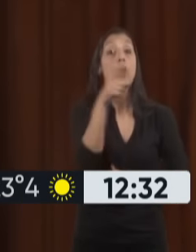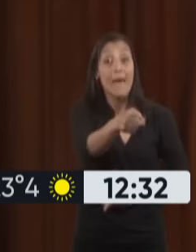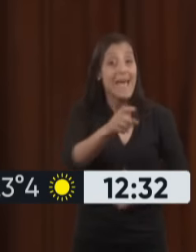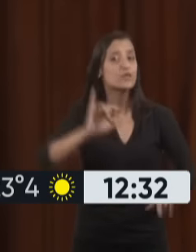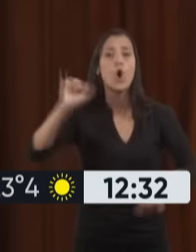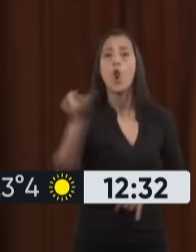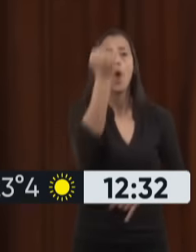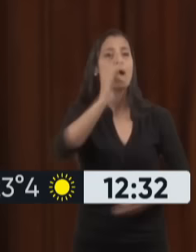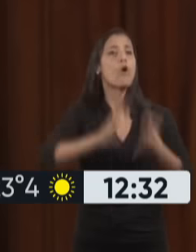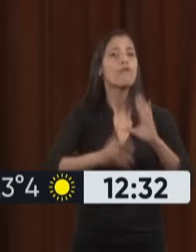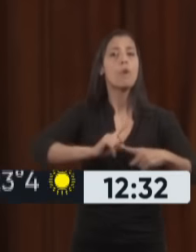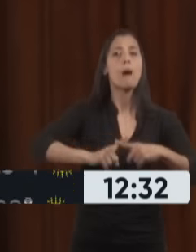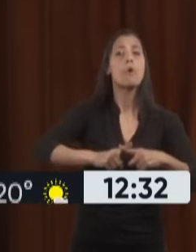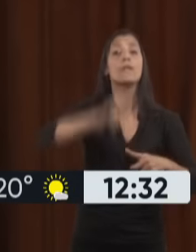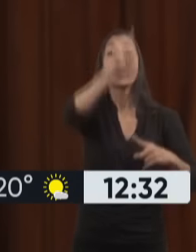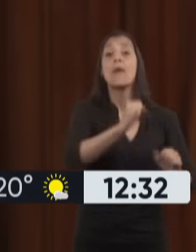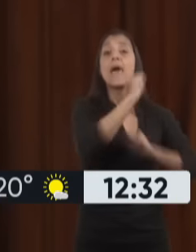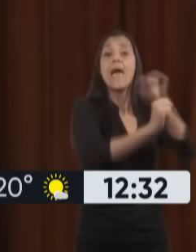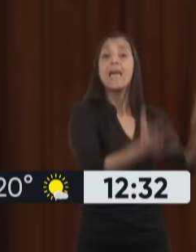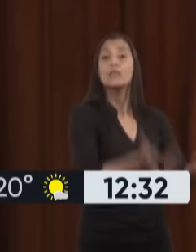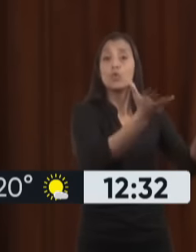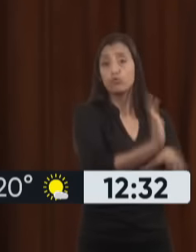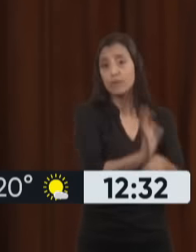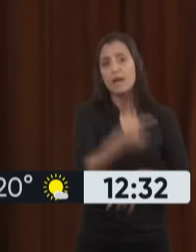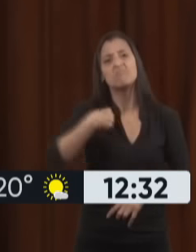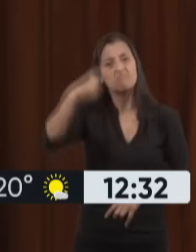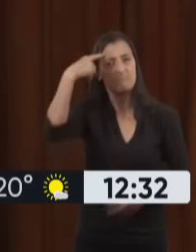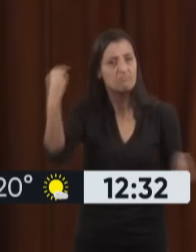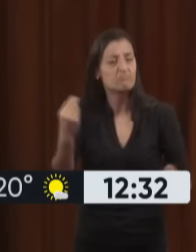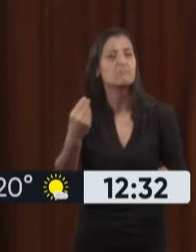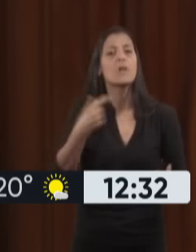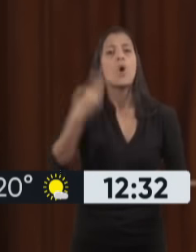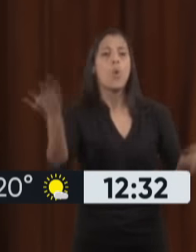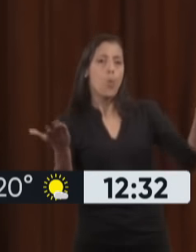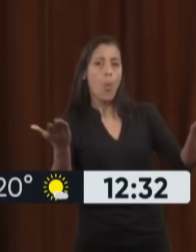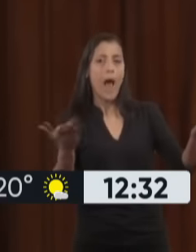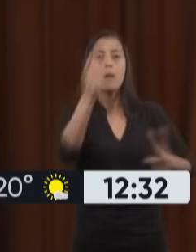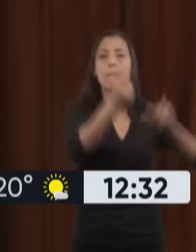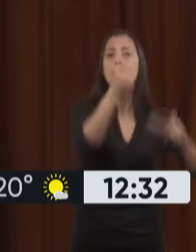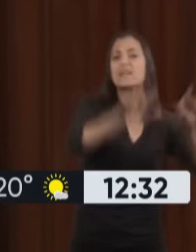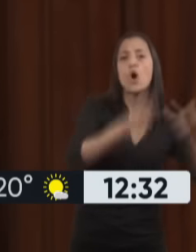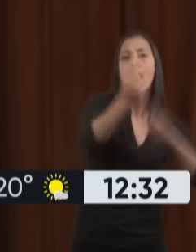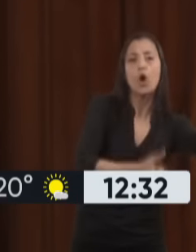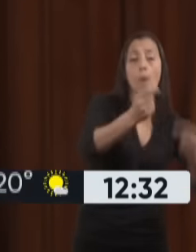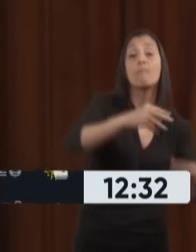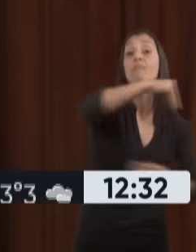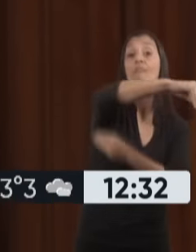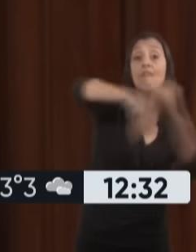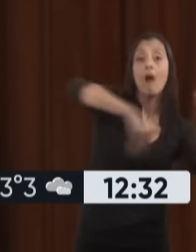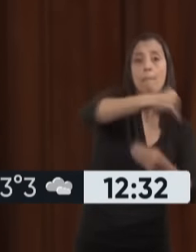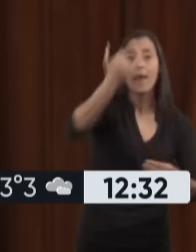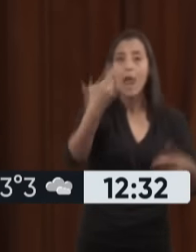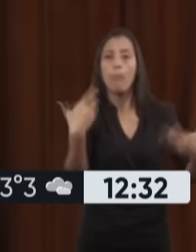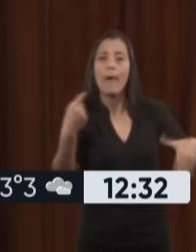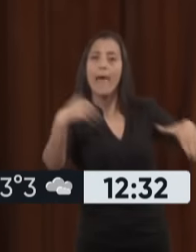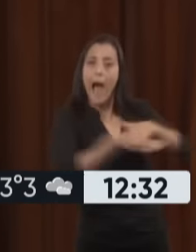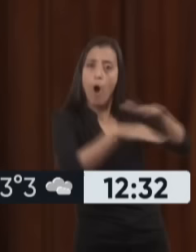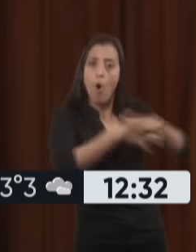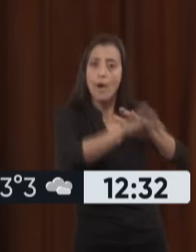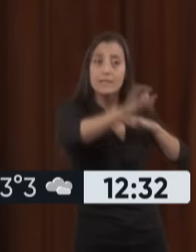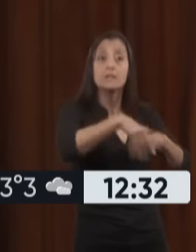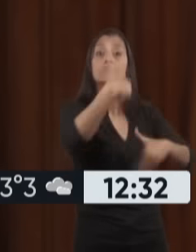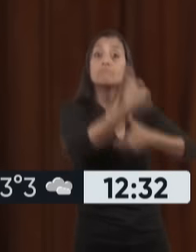política industrial. Piensen, ¿cómo prefieren que sean sus compradores? ¿Familias con capacidad de ahorro que progresan y que